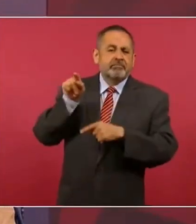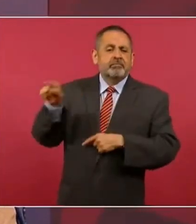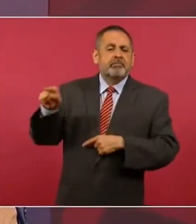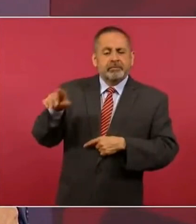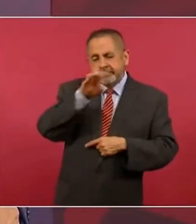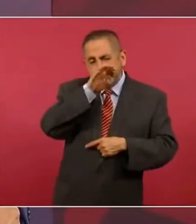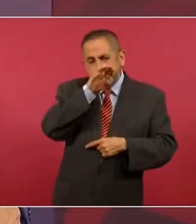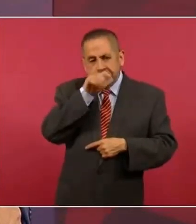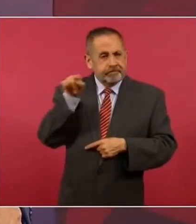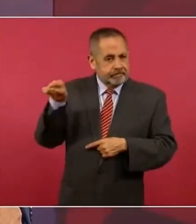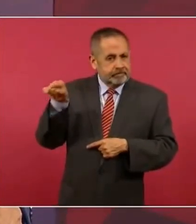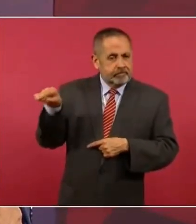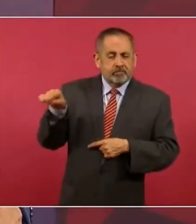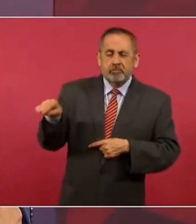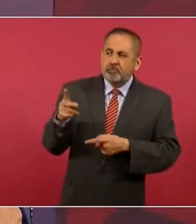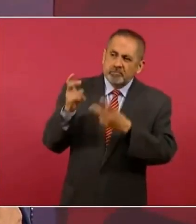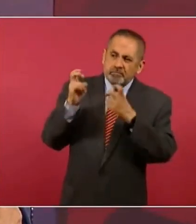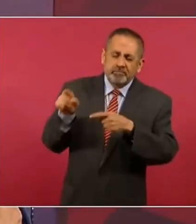había